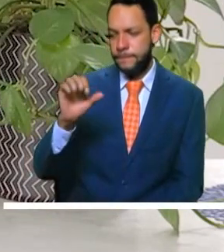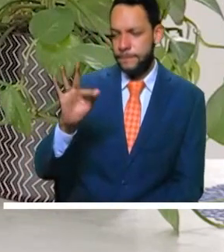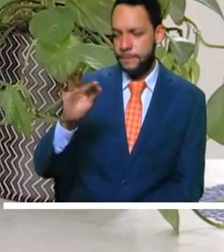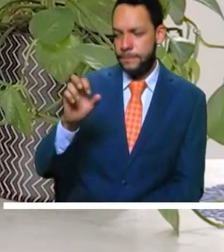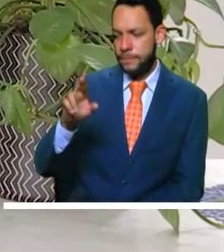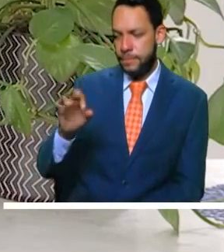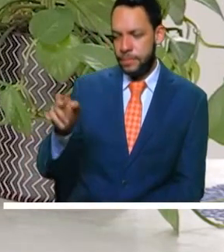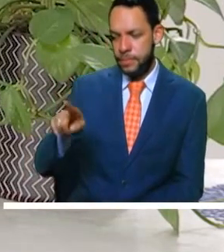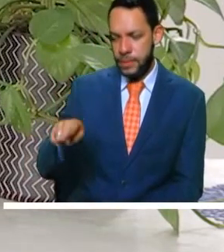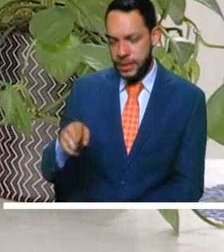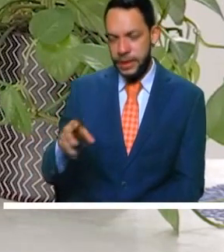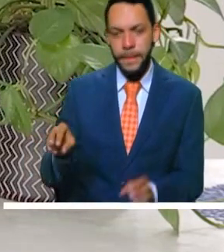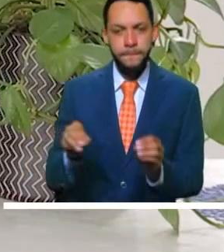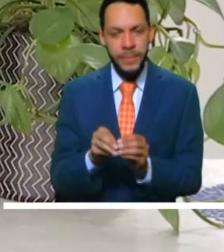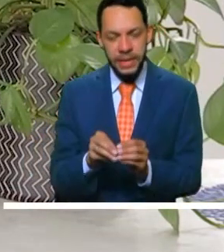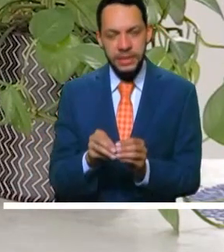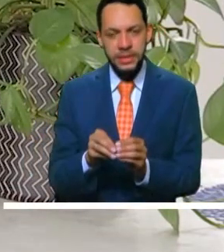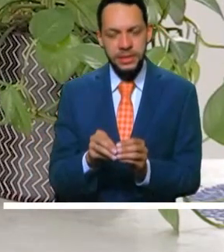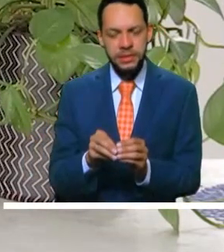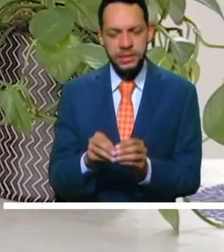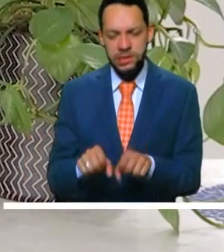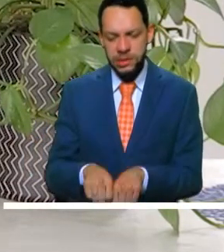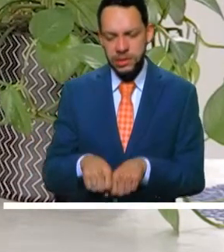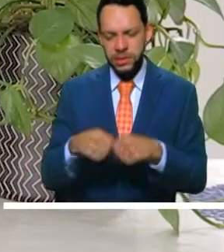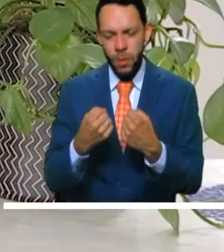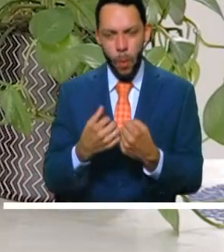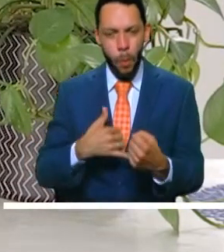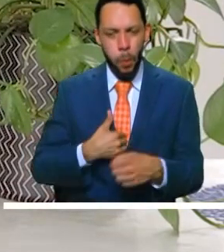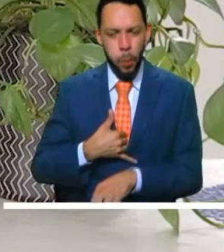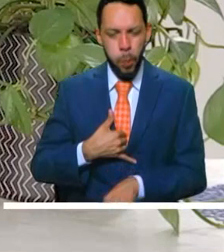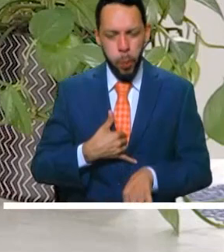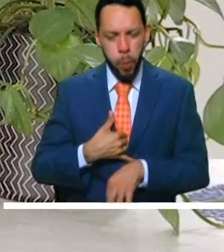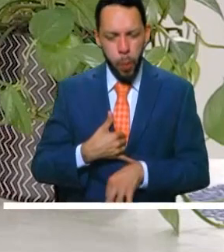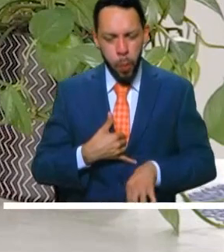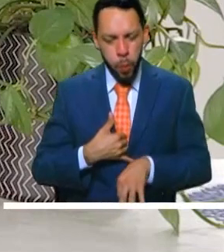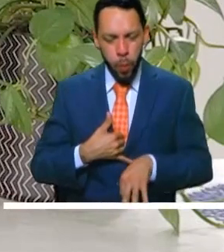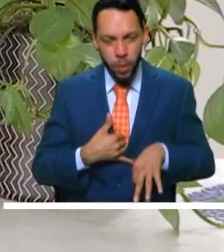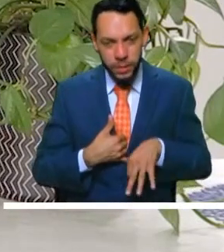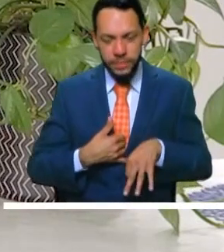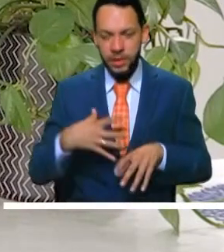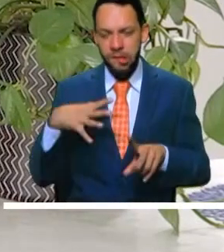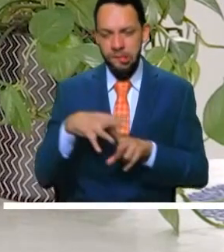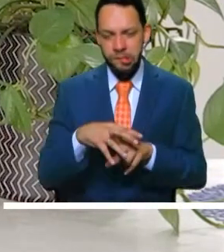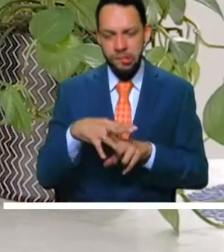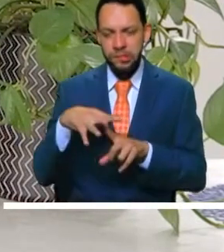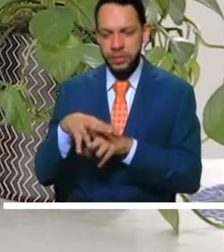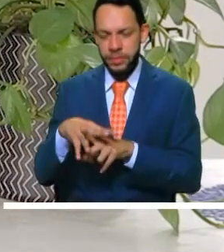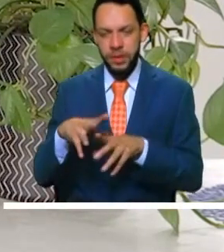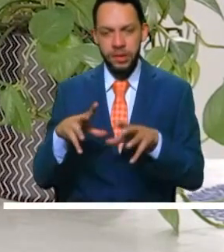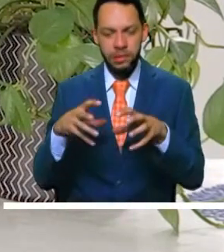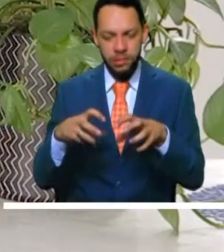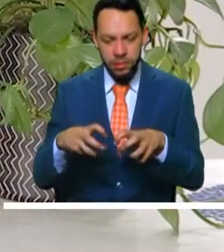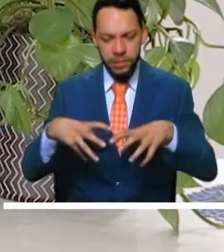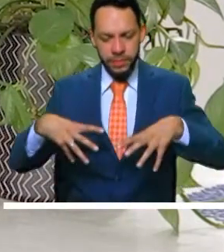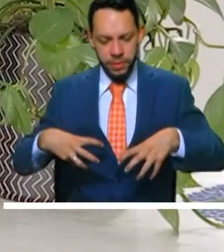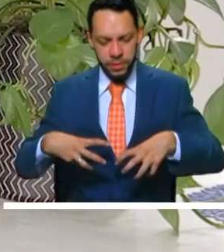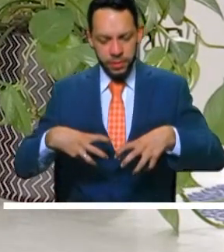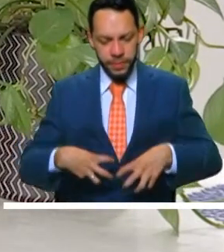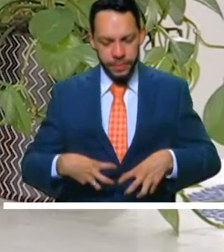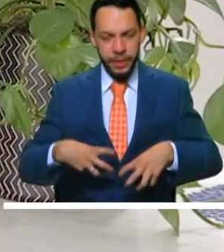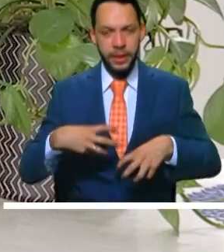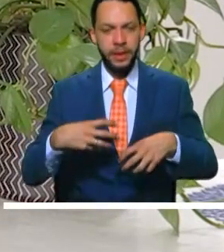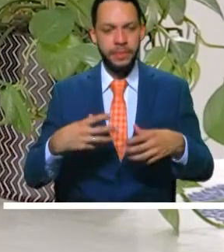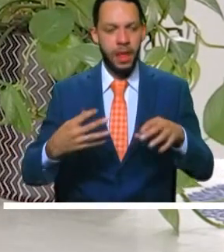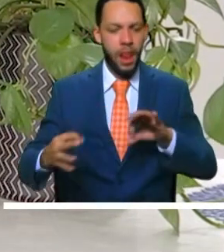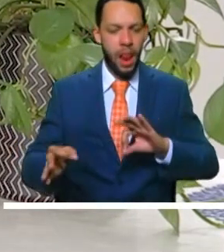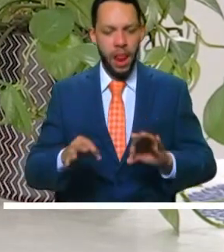y empieza a funcionar mal mi intestino. Entramos en una cosa que se llama disbiosis, que es tener las malas más grandes que las buenas, y empezamos a funcionar